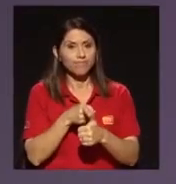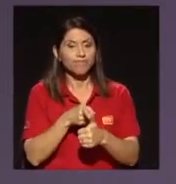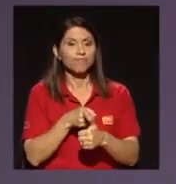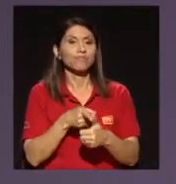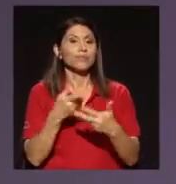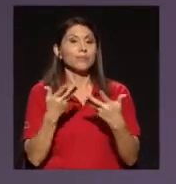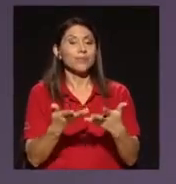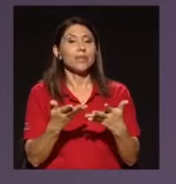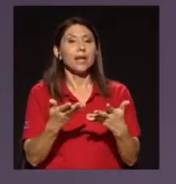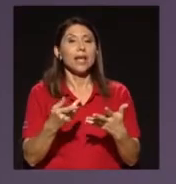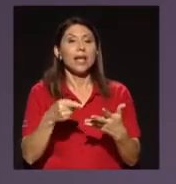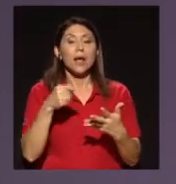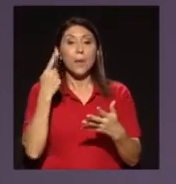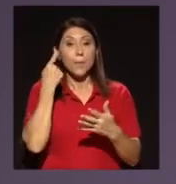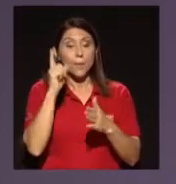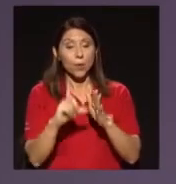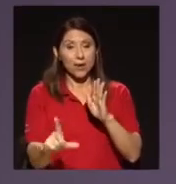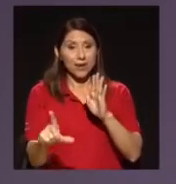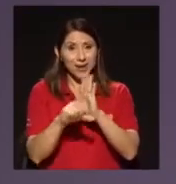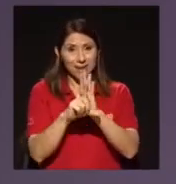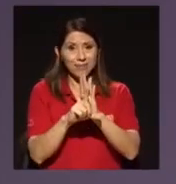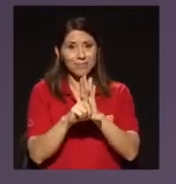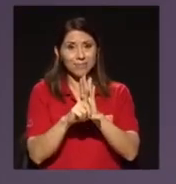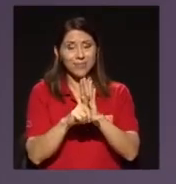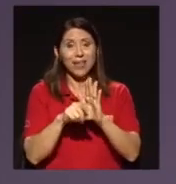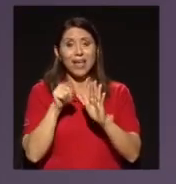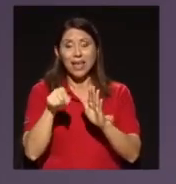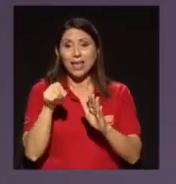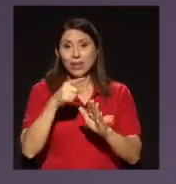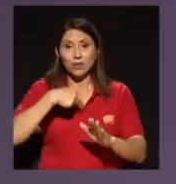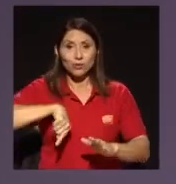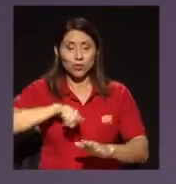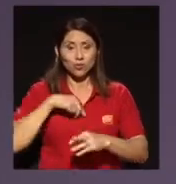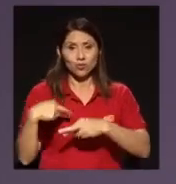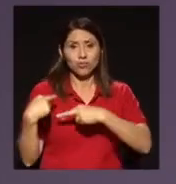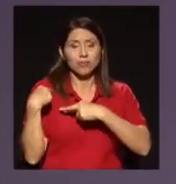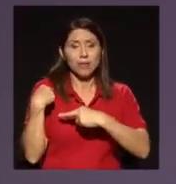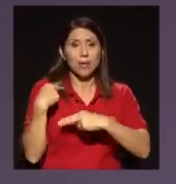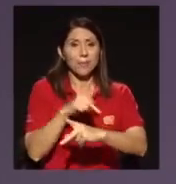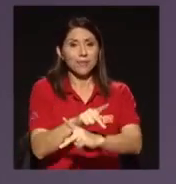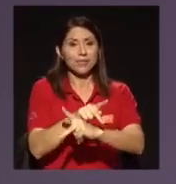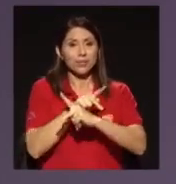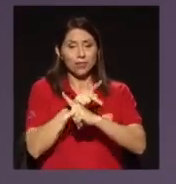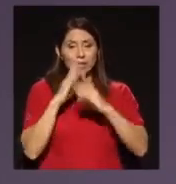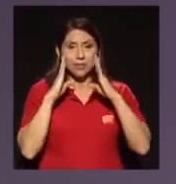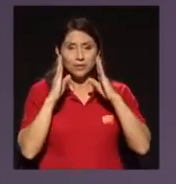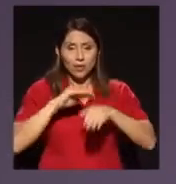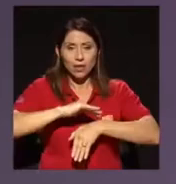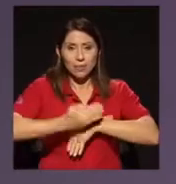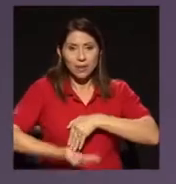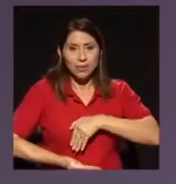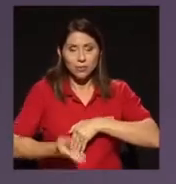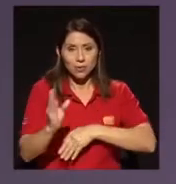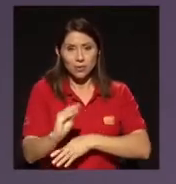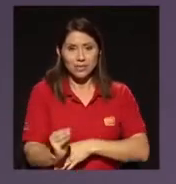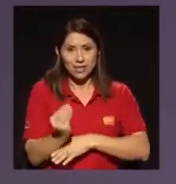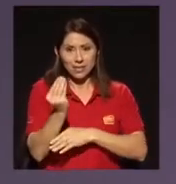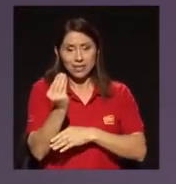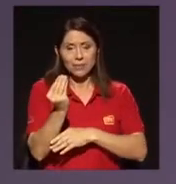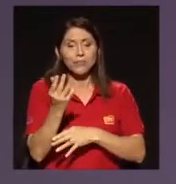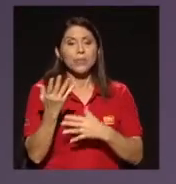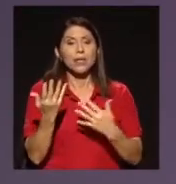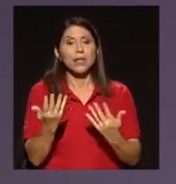de articulación por ley en materia de prevención y atención del embarazo adolescente, y esos esfuerzos, bueno, que mencionan las